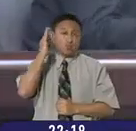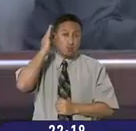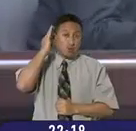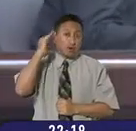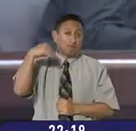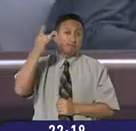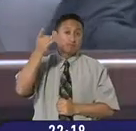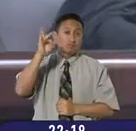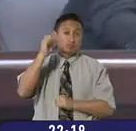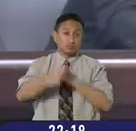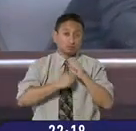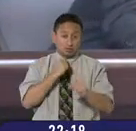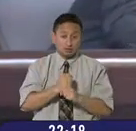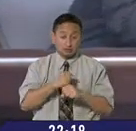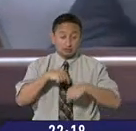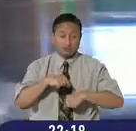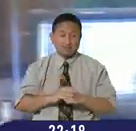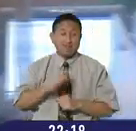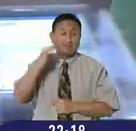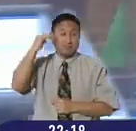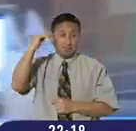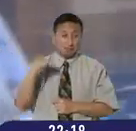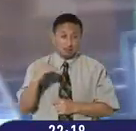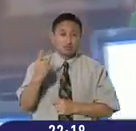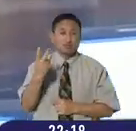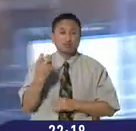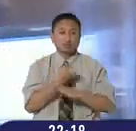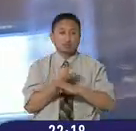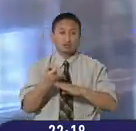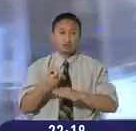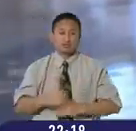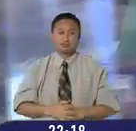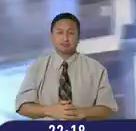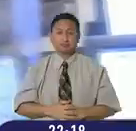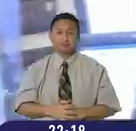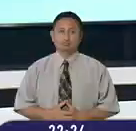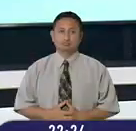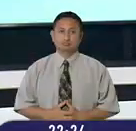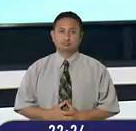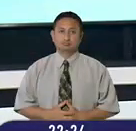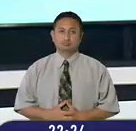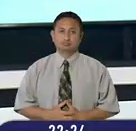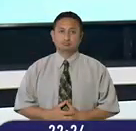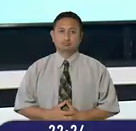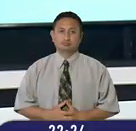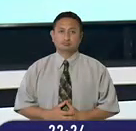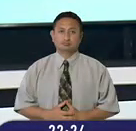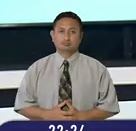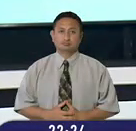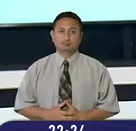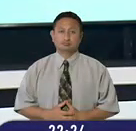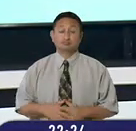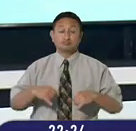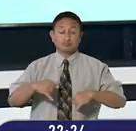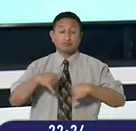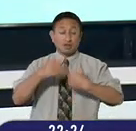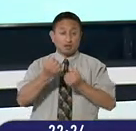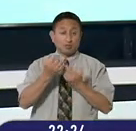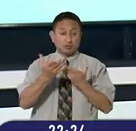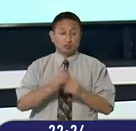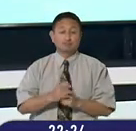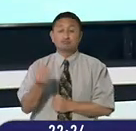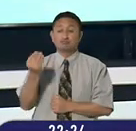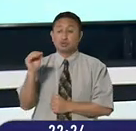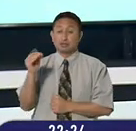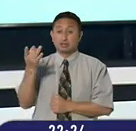y 12 para menores de edad, informó Héctor Romero. Ahora les contamos que un joven